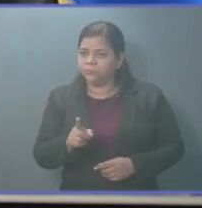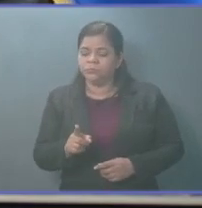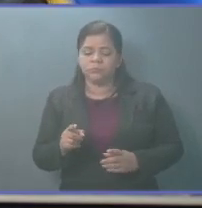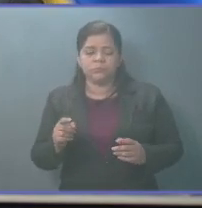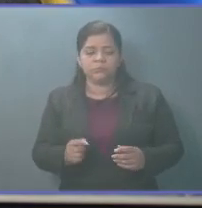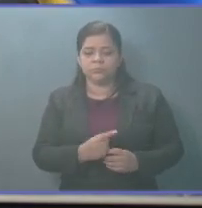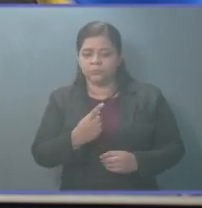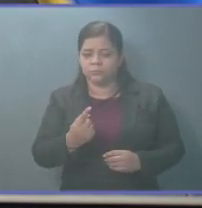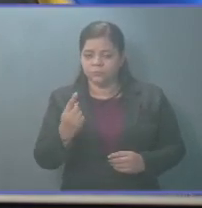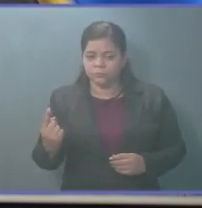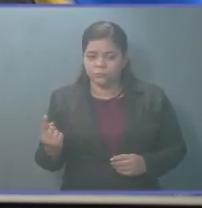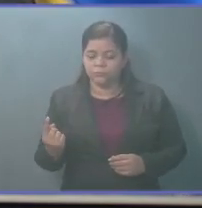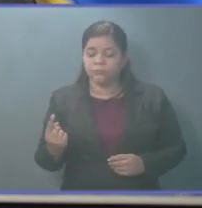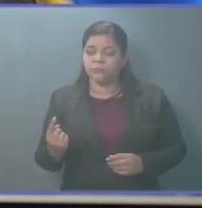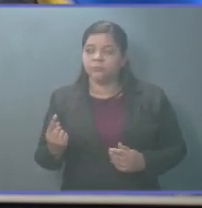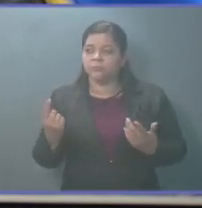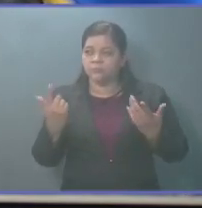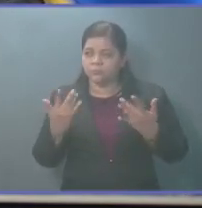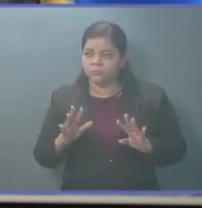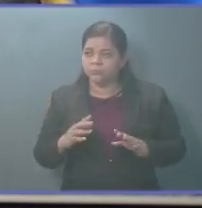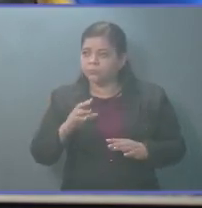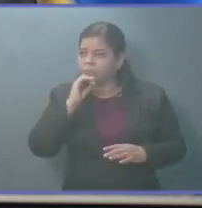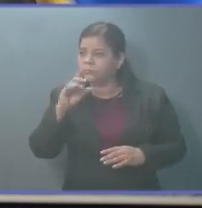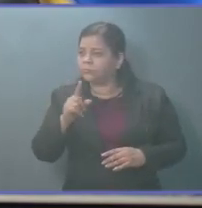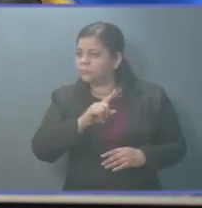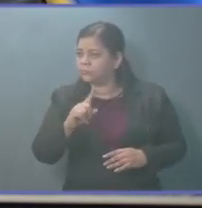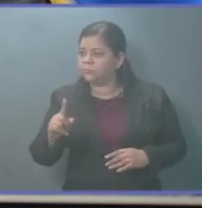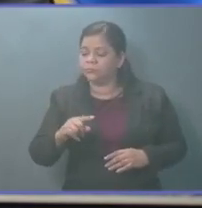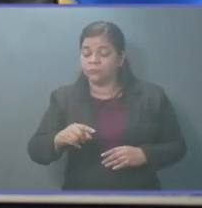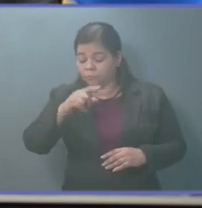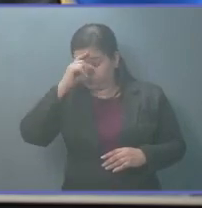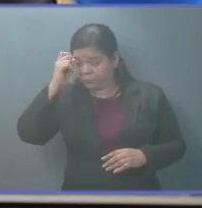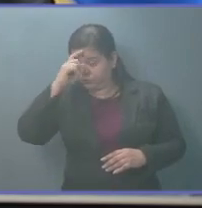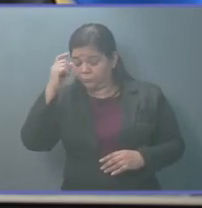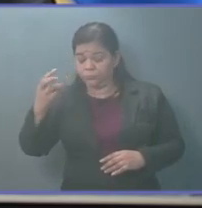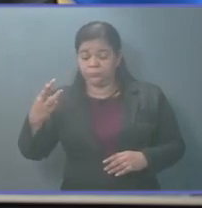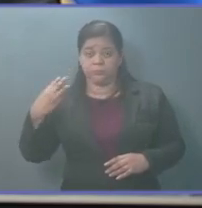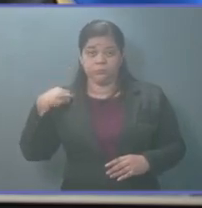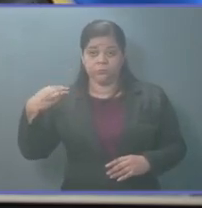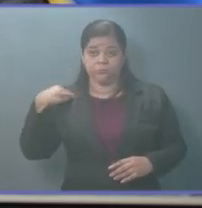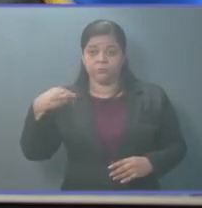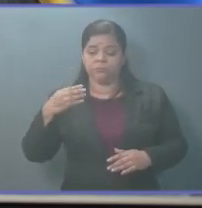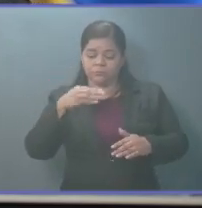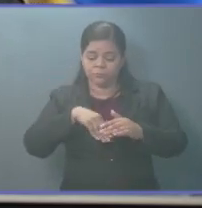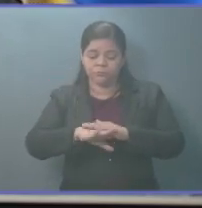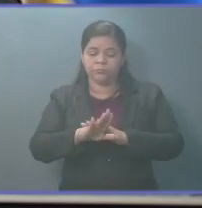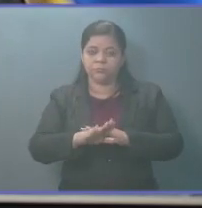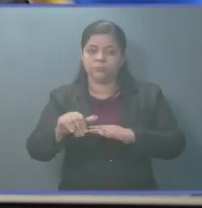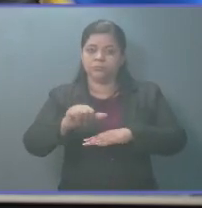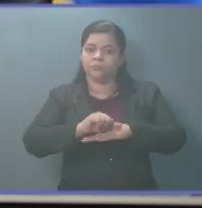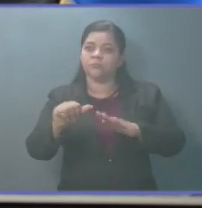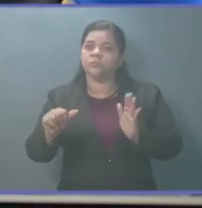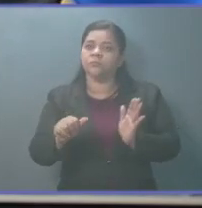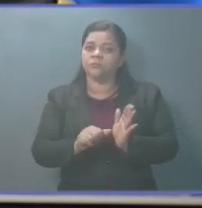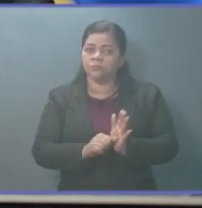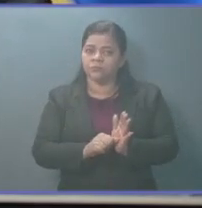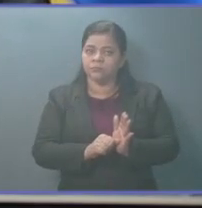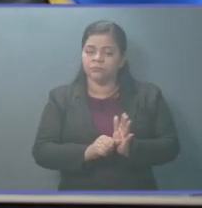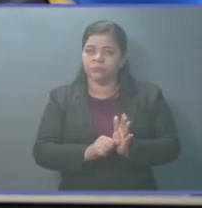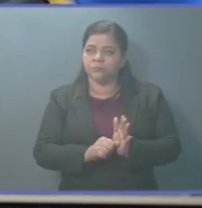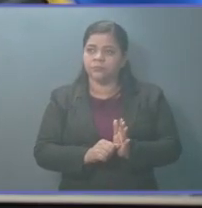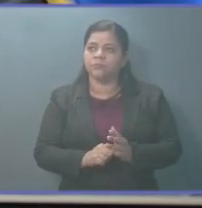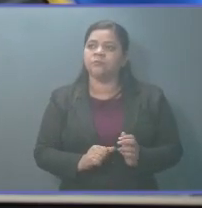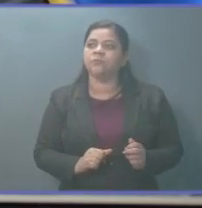acompañaron lo que he llamado una no operación militar para ingresar aquí al